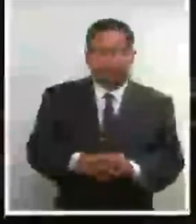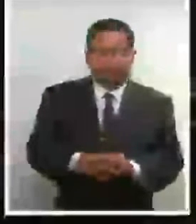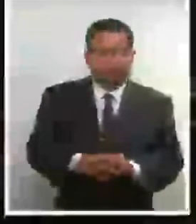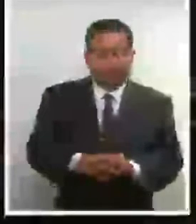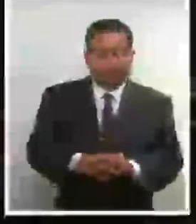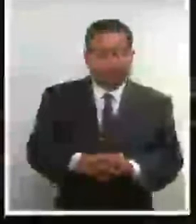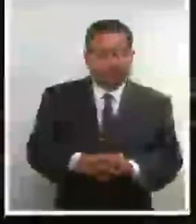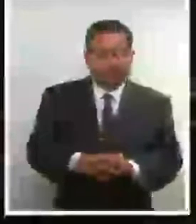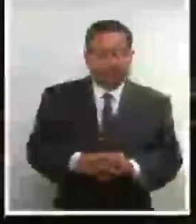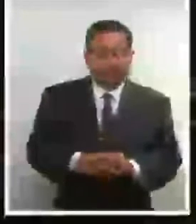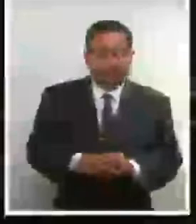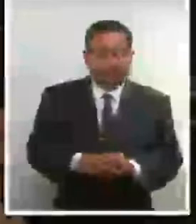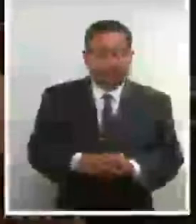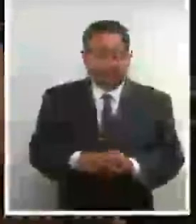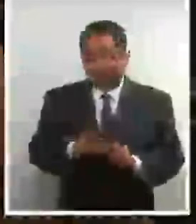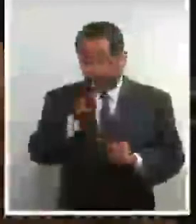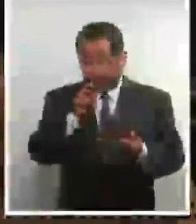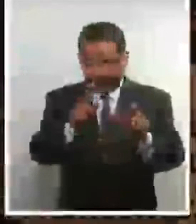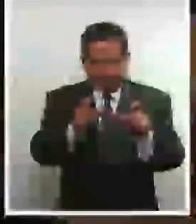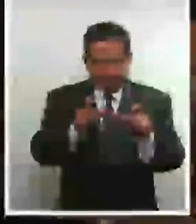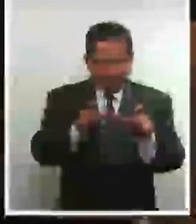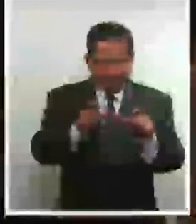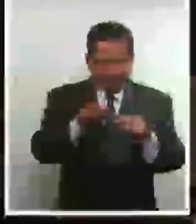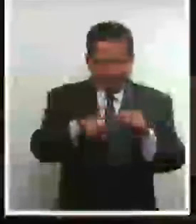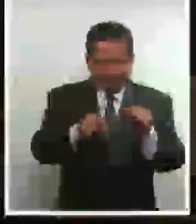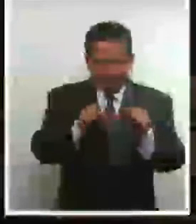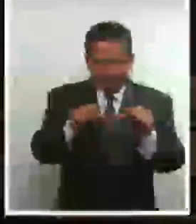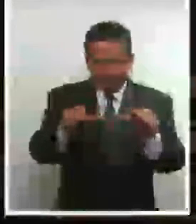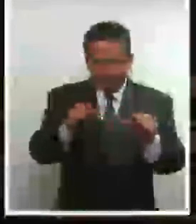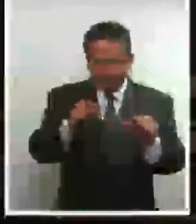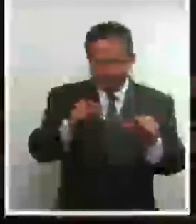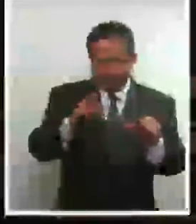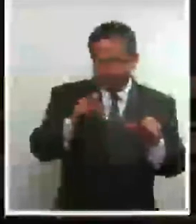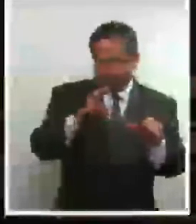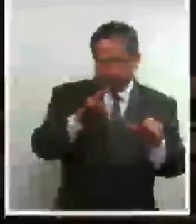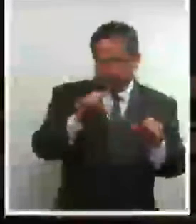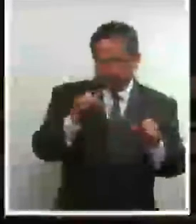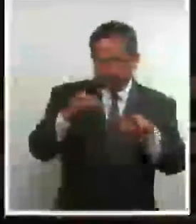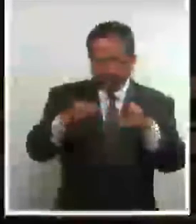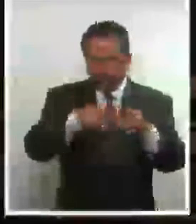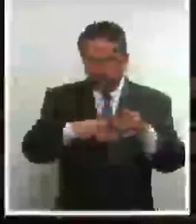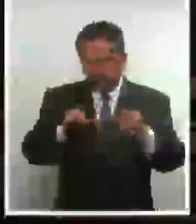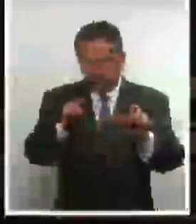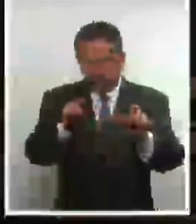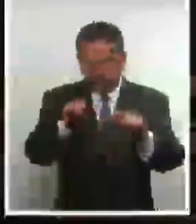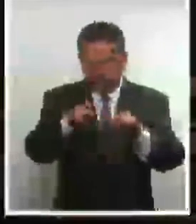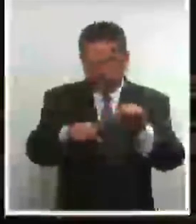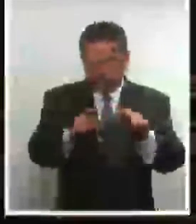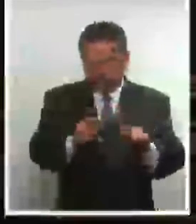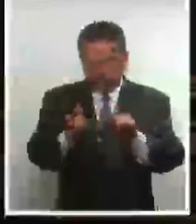como suprimimos en materia de procuración de justicia,